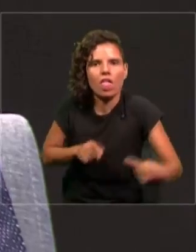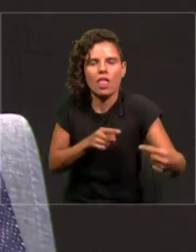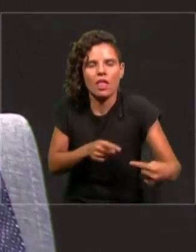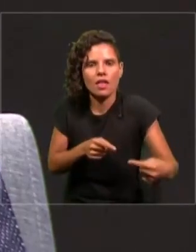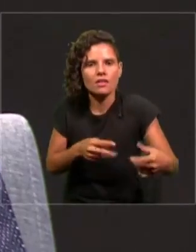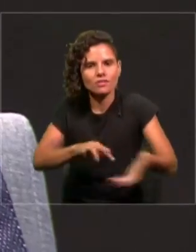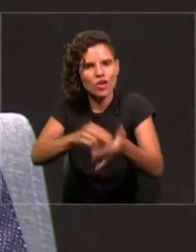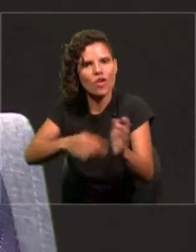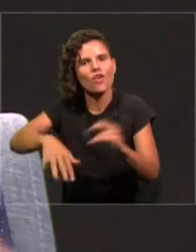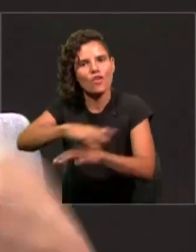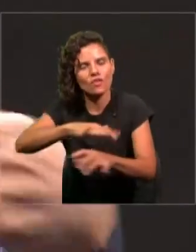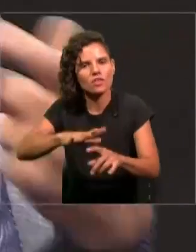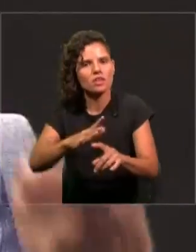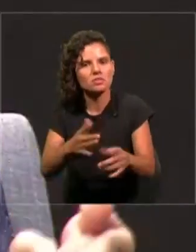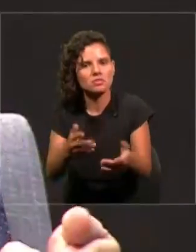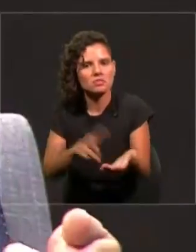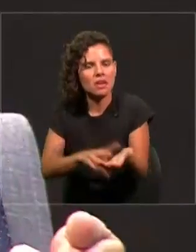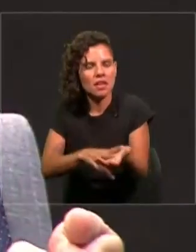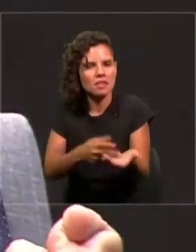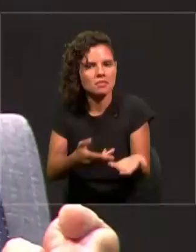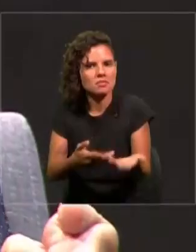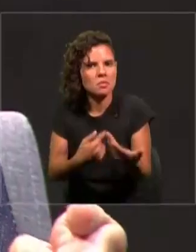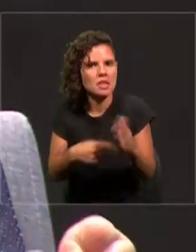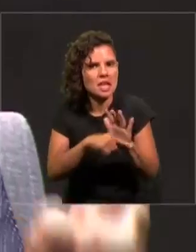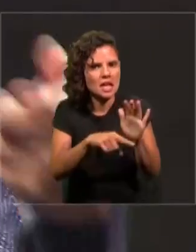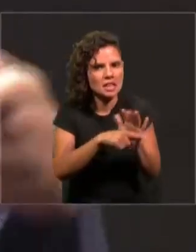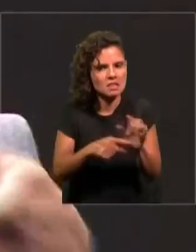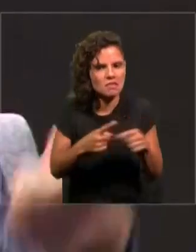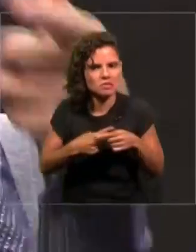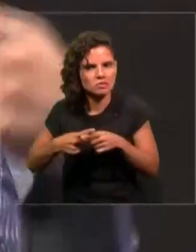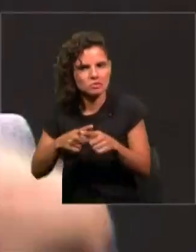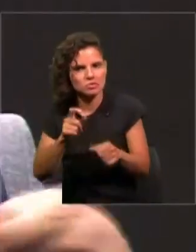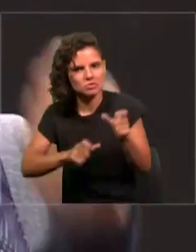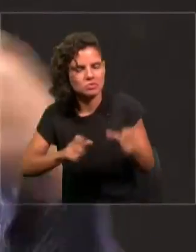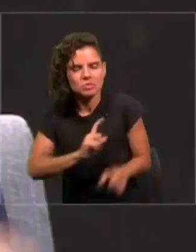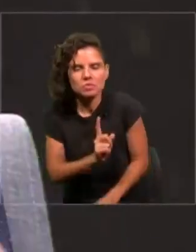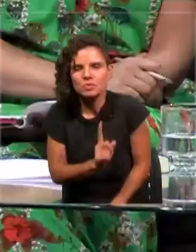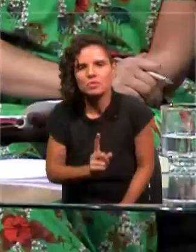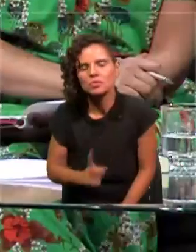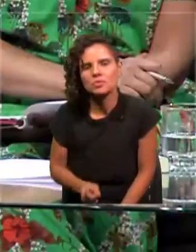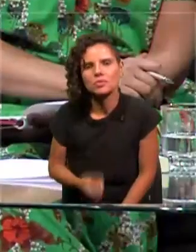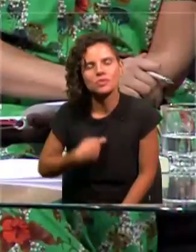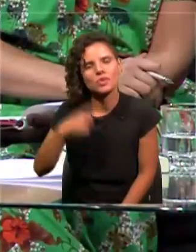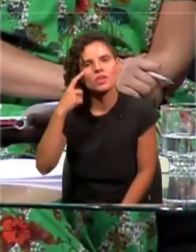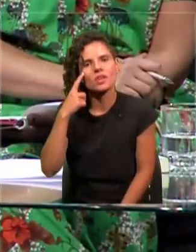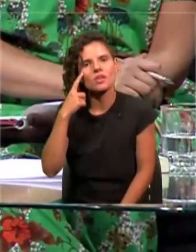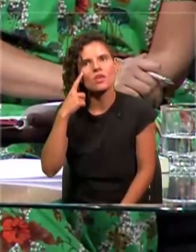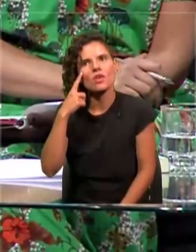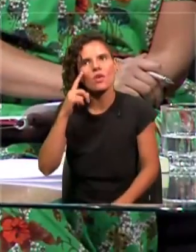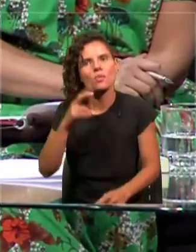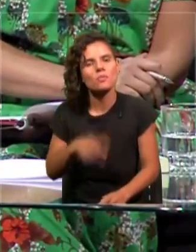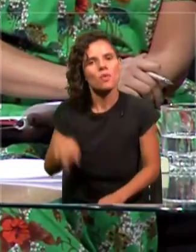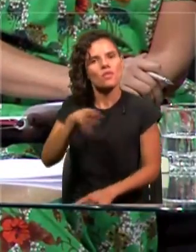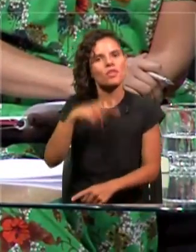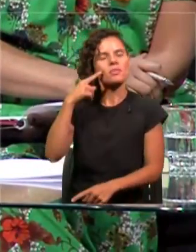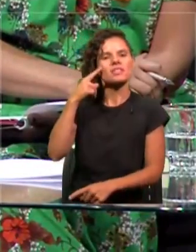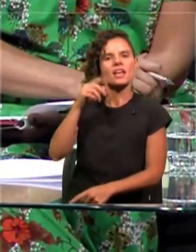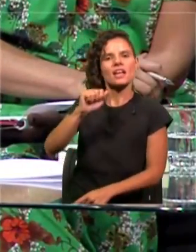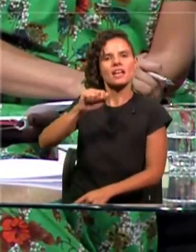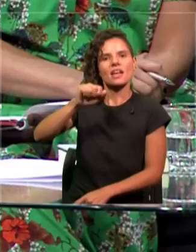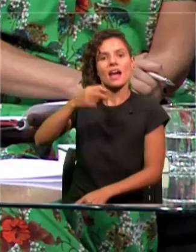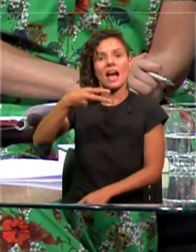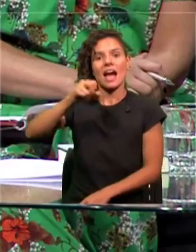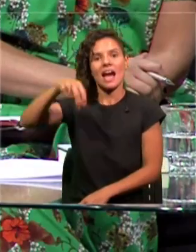poco, creo que no le hace mal a las sociedades, ¿no? Lo interesante es cómo, recuperando a Hannah Arendt, que yo creo que es la pensadora en esta